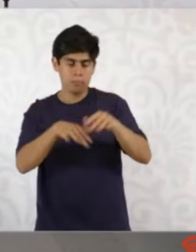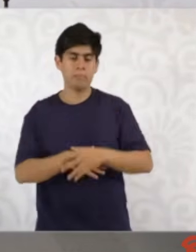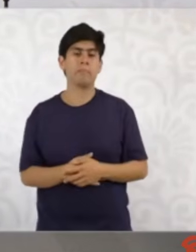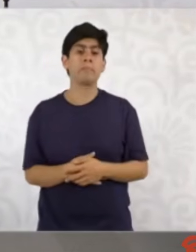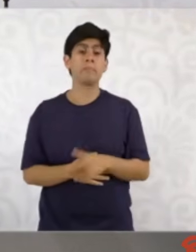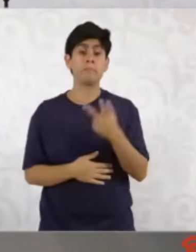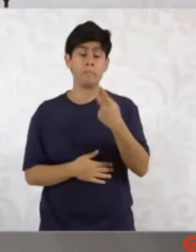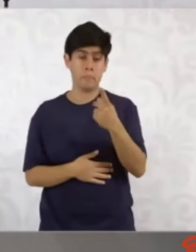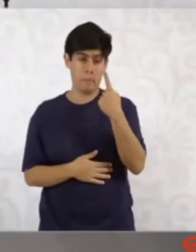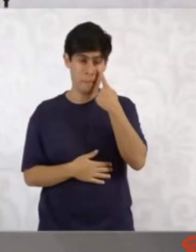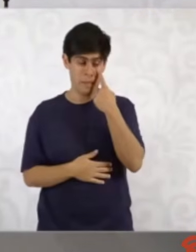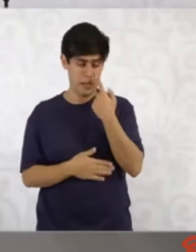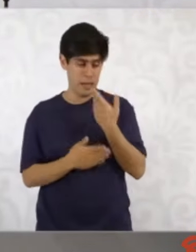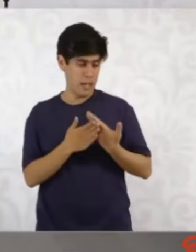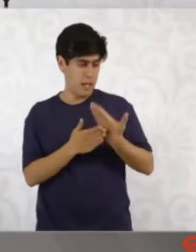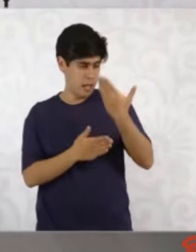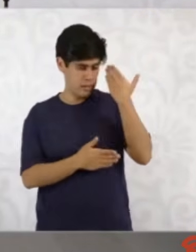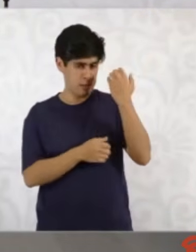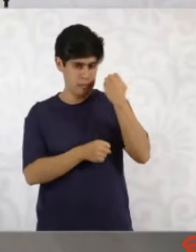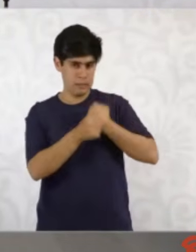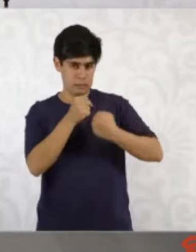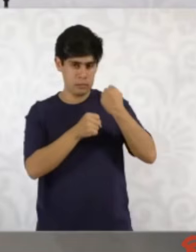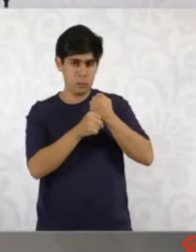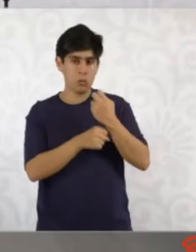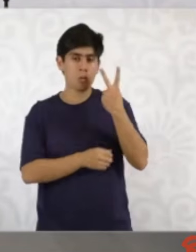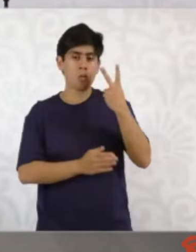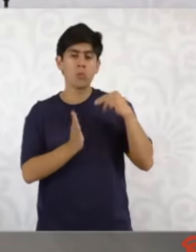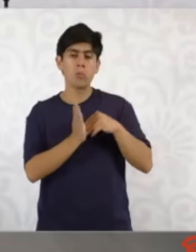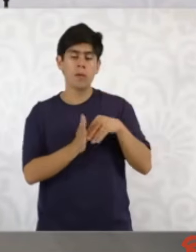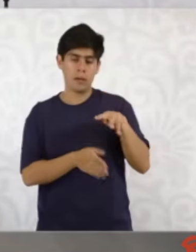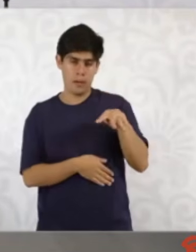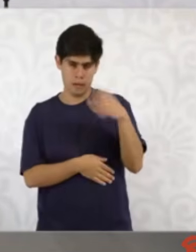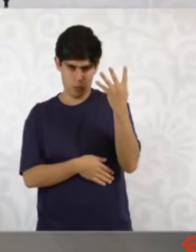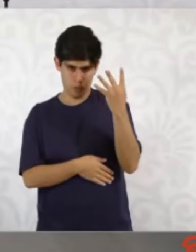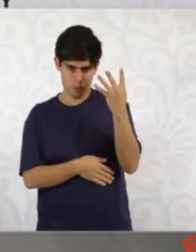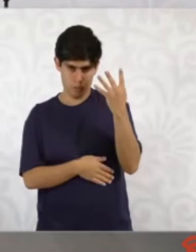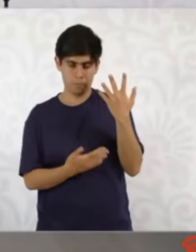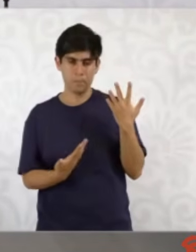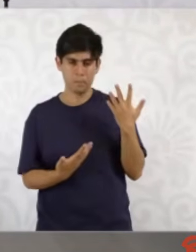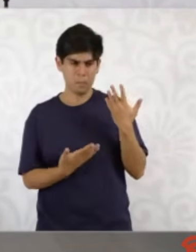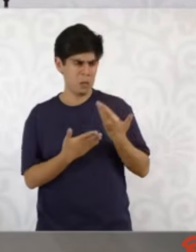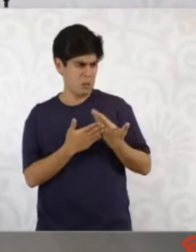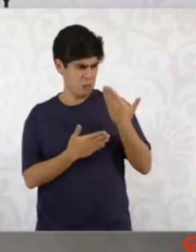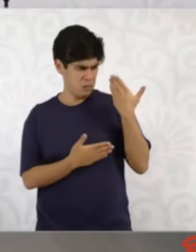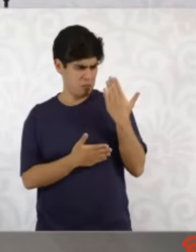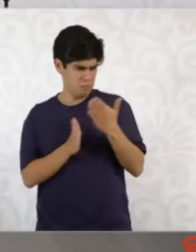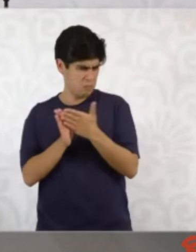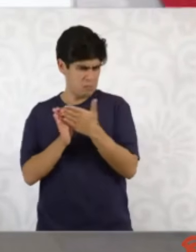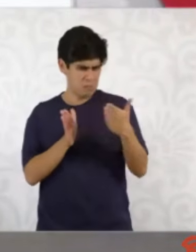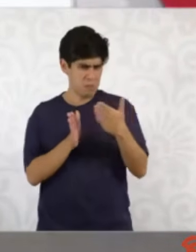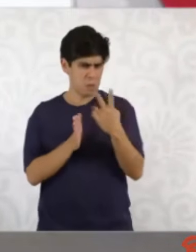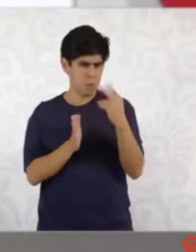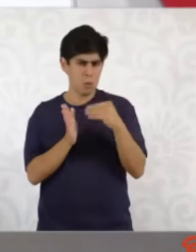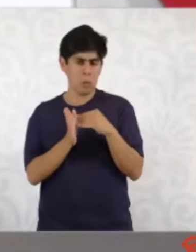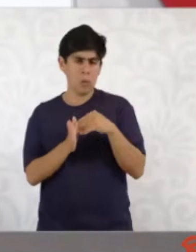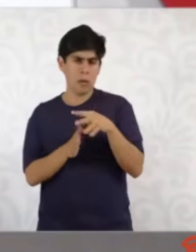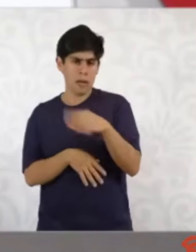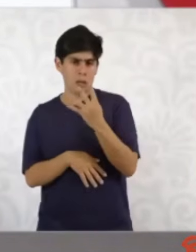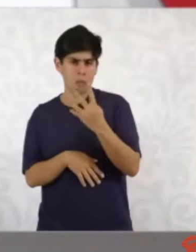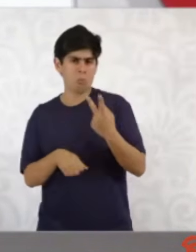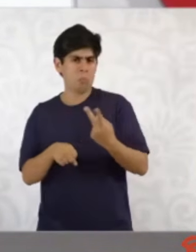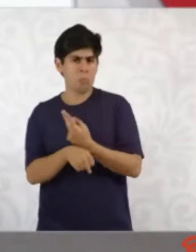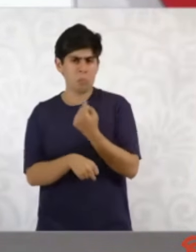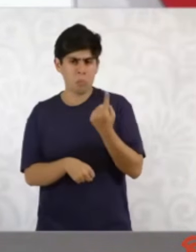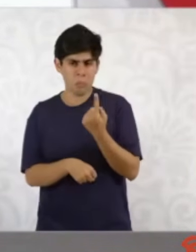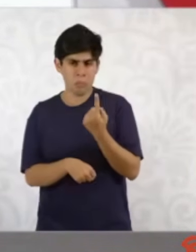ustedes, 2014. Vamos a pensar, ¿qué pasaba en 2014? Pacto por